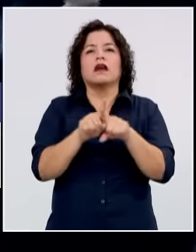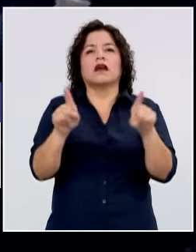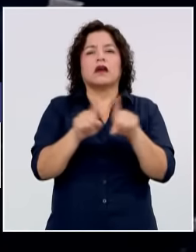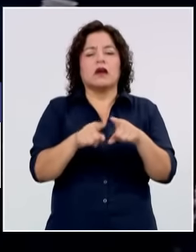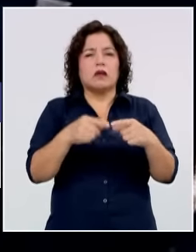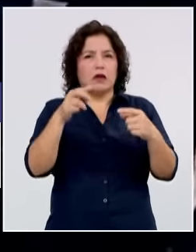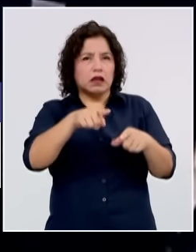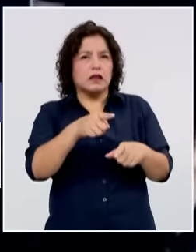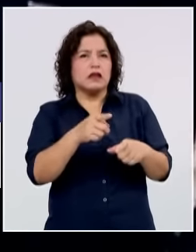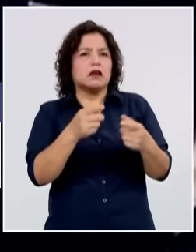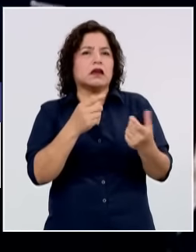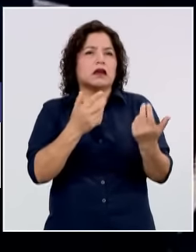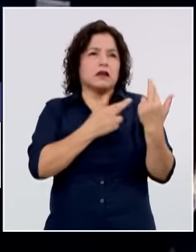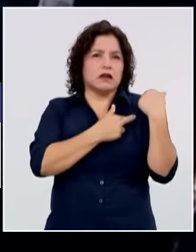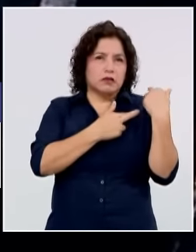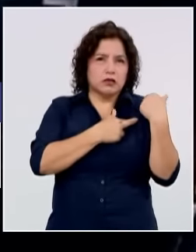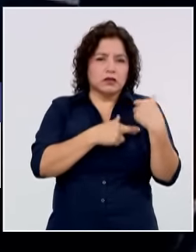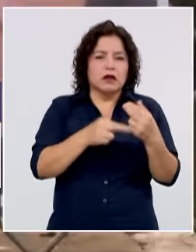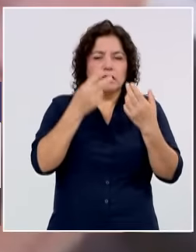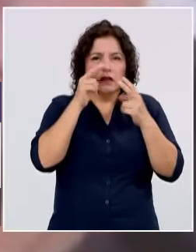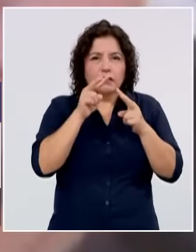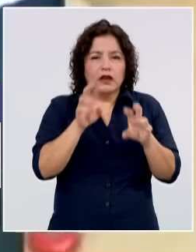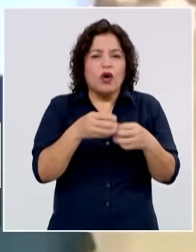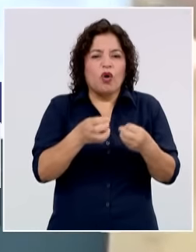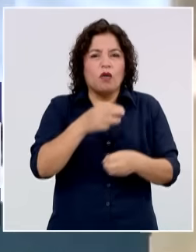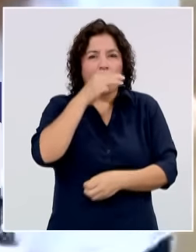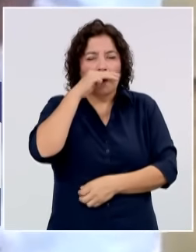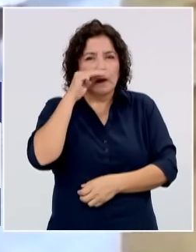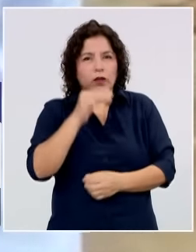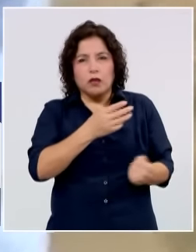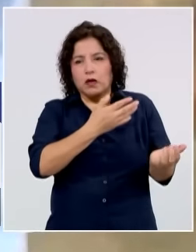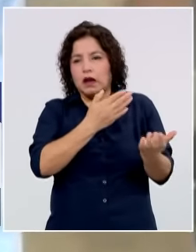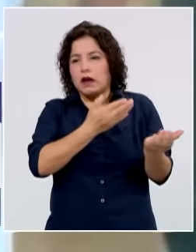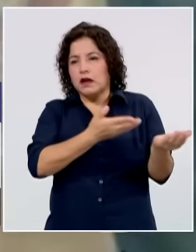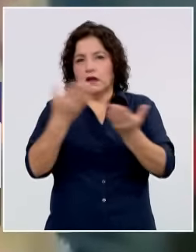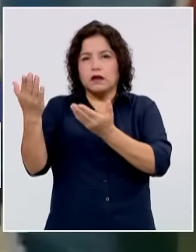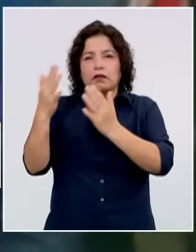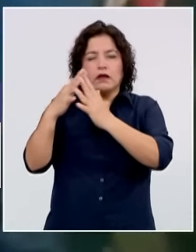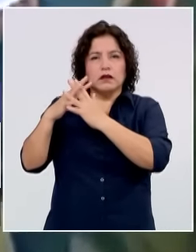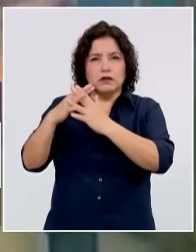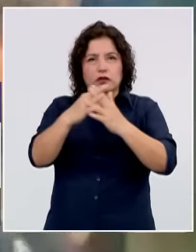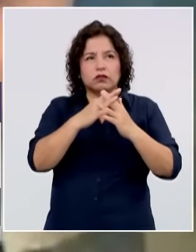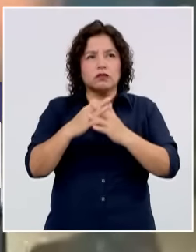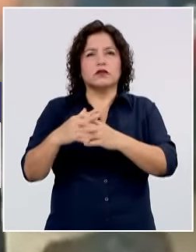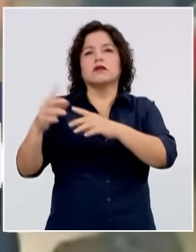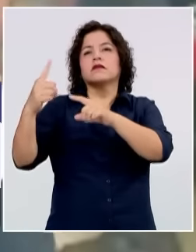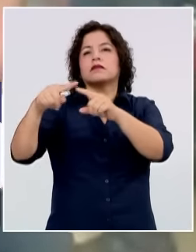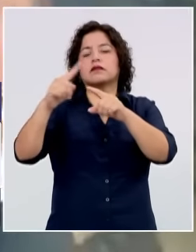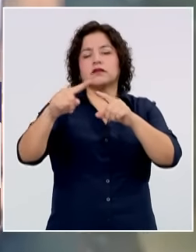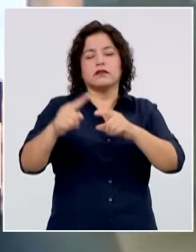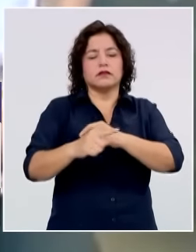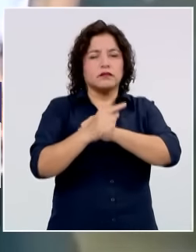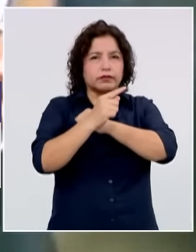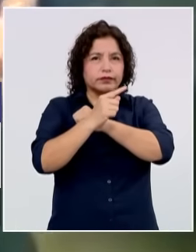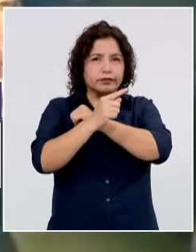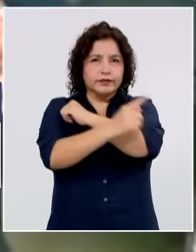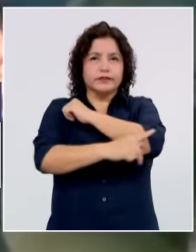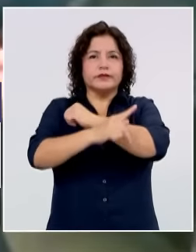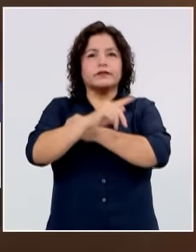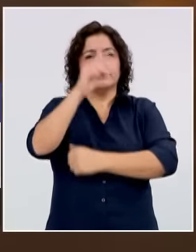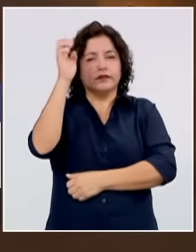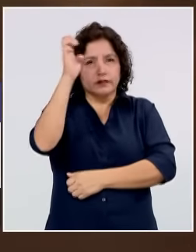venta de esta droga a diferentes países como por ejemplo Estados Unidos a varios países de Europa donde se